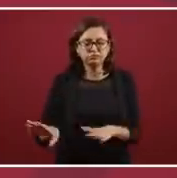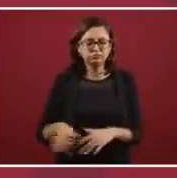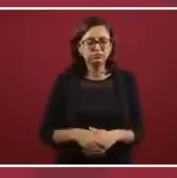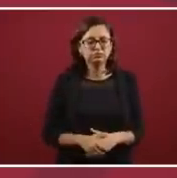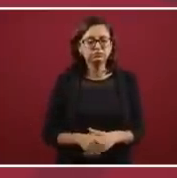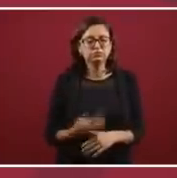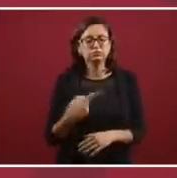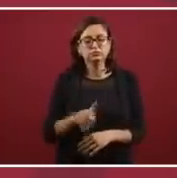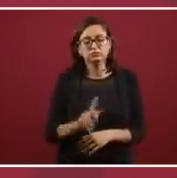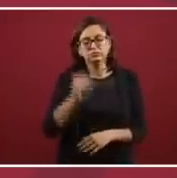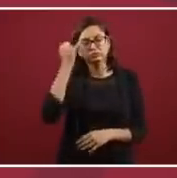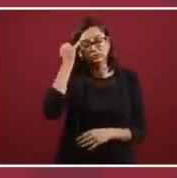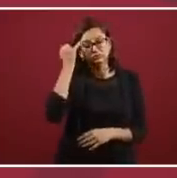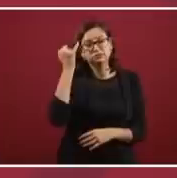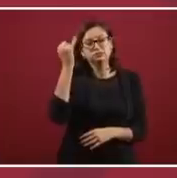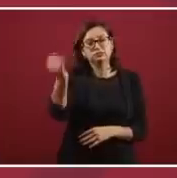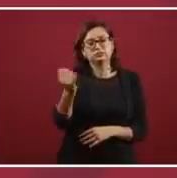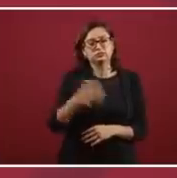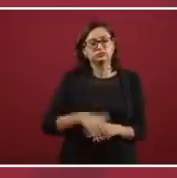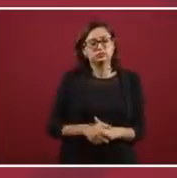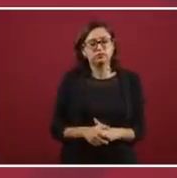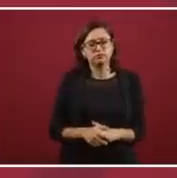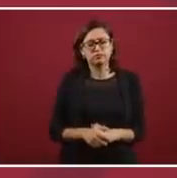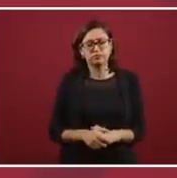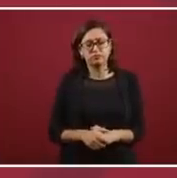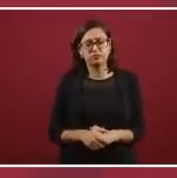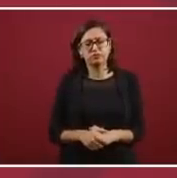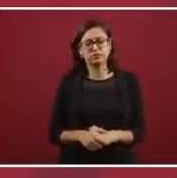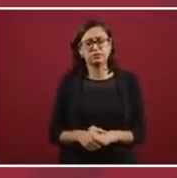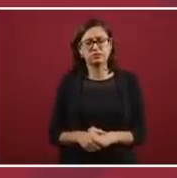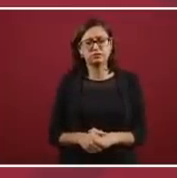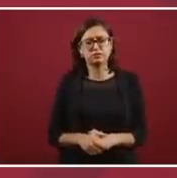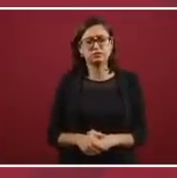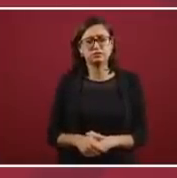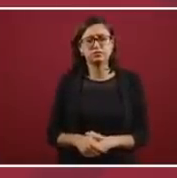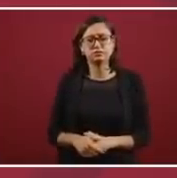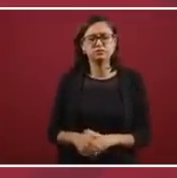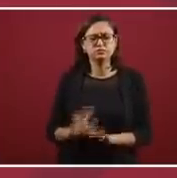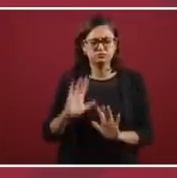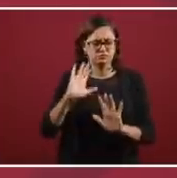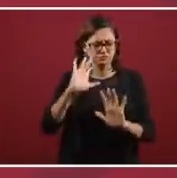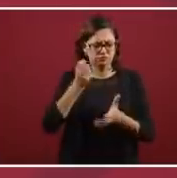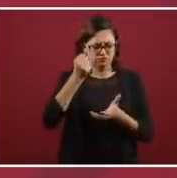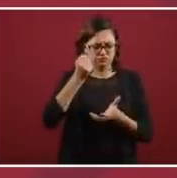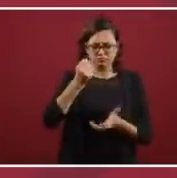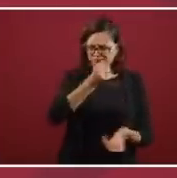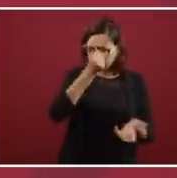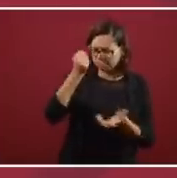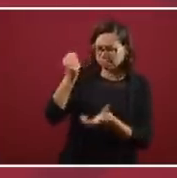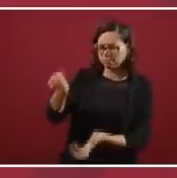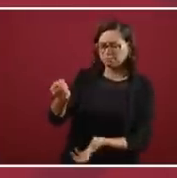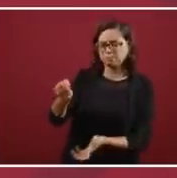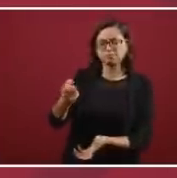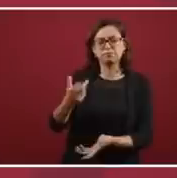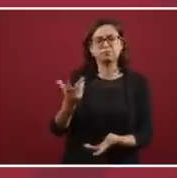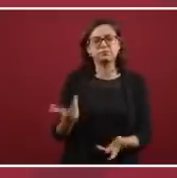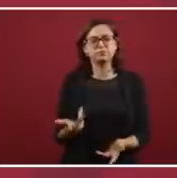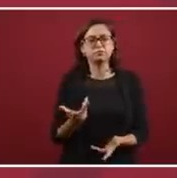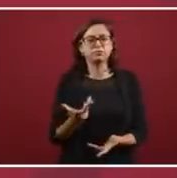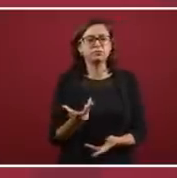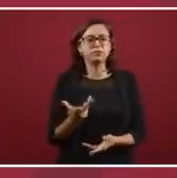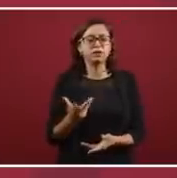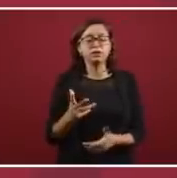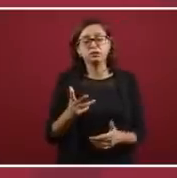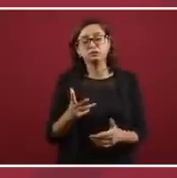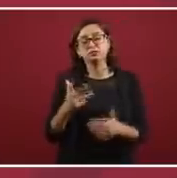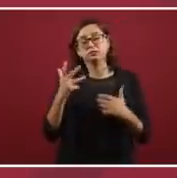si baja ese presupuesto por las instancias de gobierno,